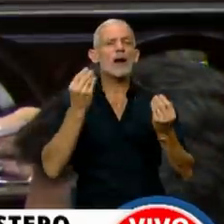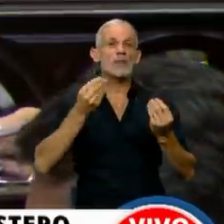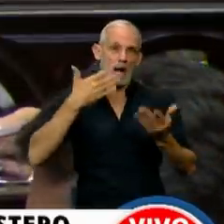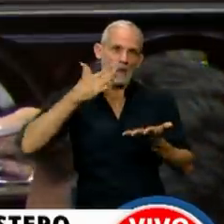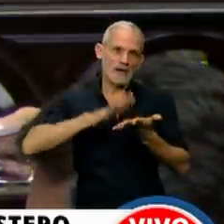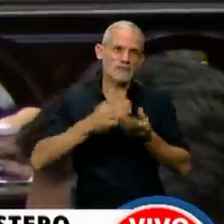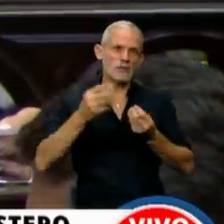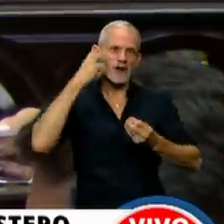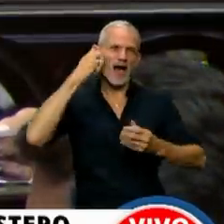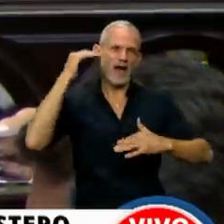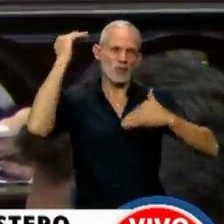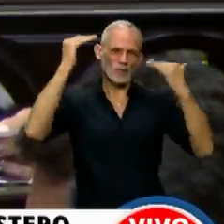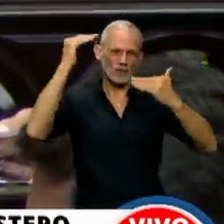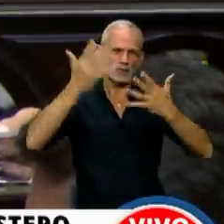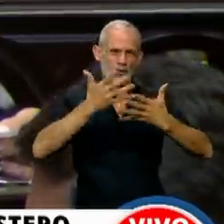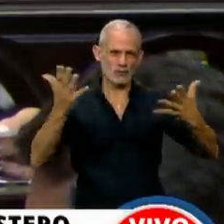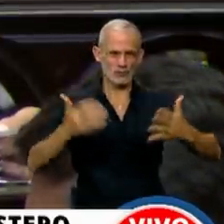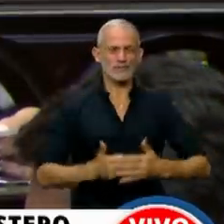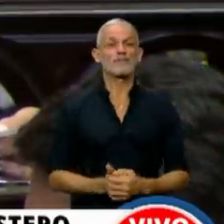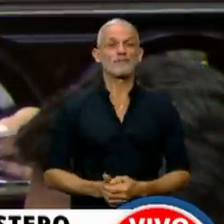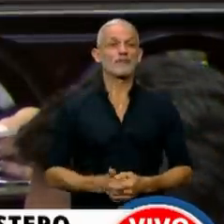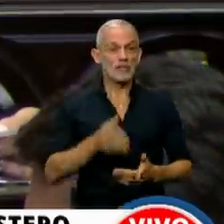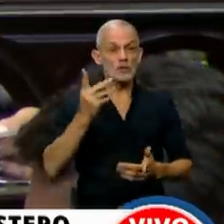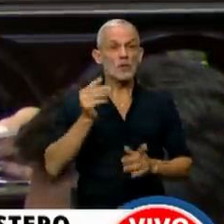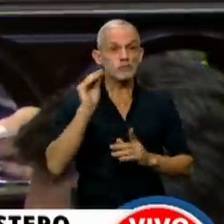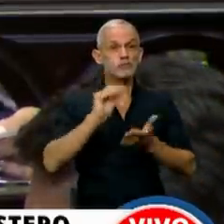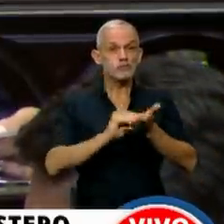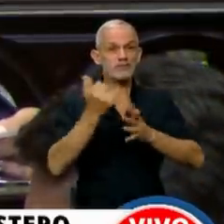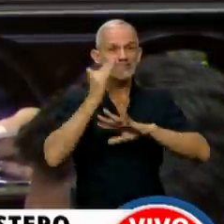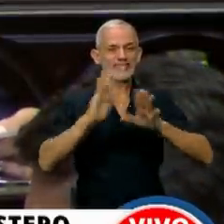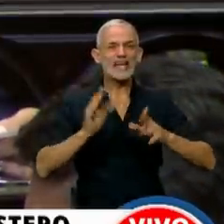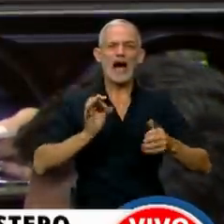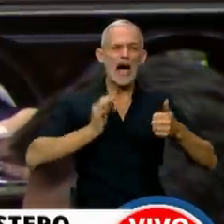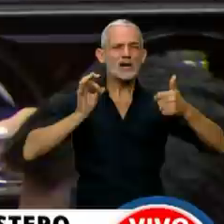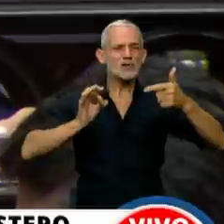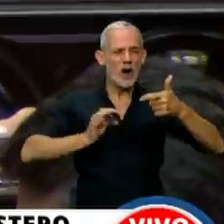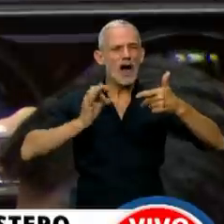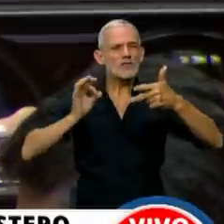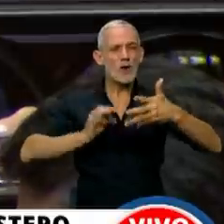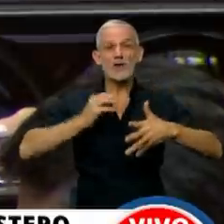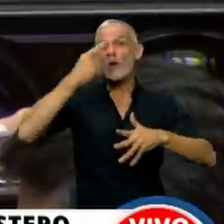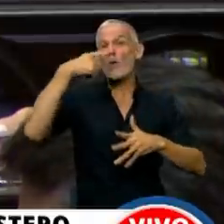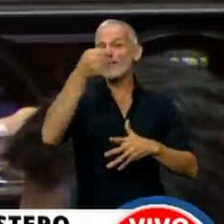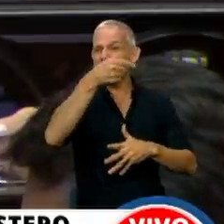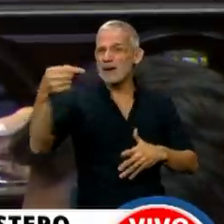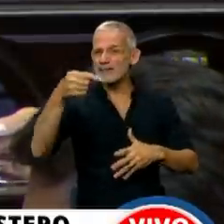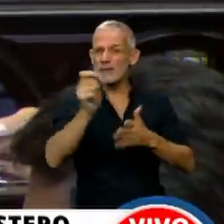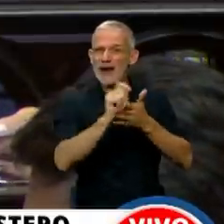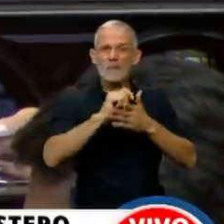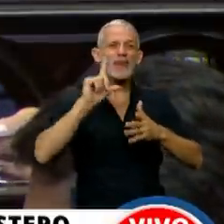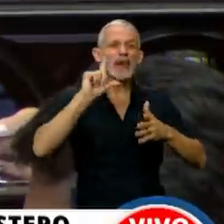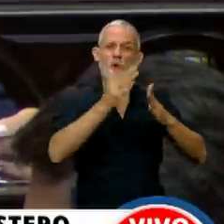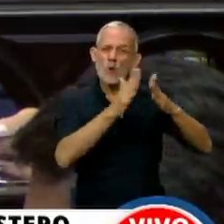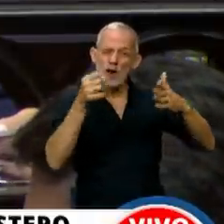de nuestros adultos mayores y dejo instaurado que cada año la última semana del mes de julio